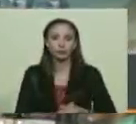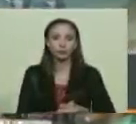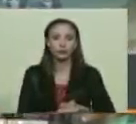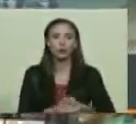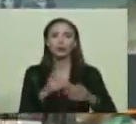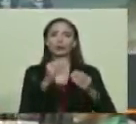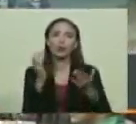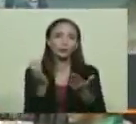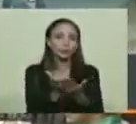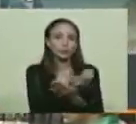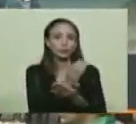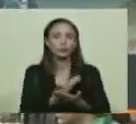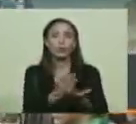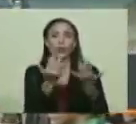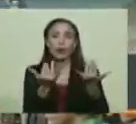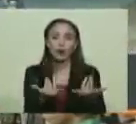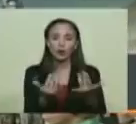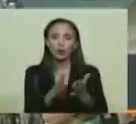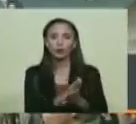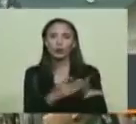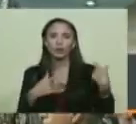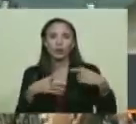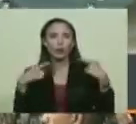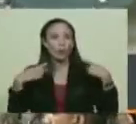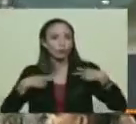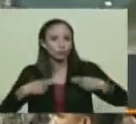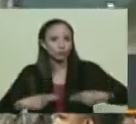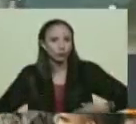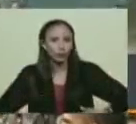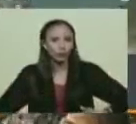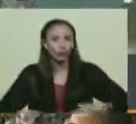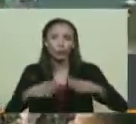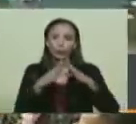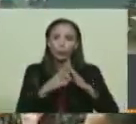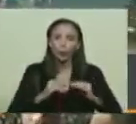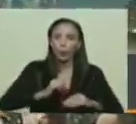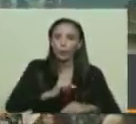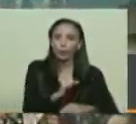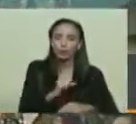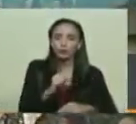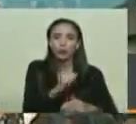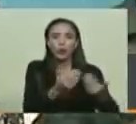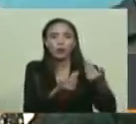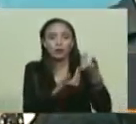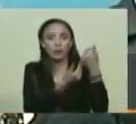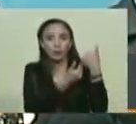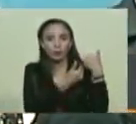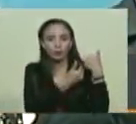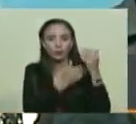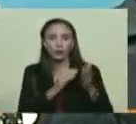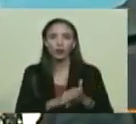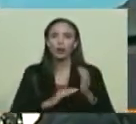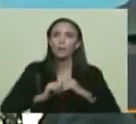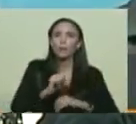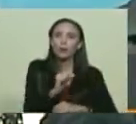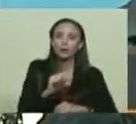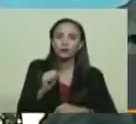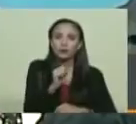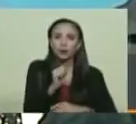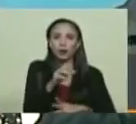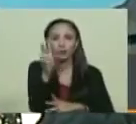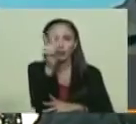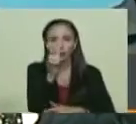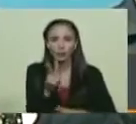los demanden. Quedan ustedes investidos con los cargos y las responsabilidades de la Policía Nacional